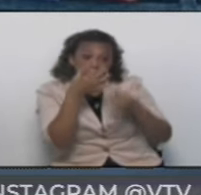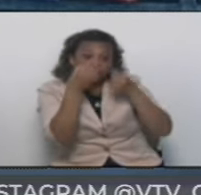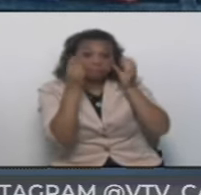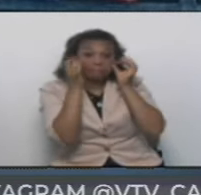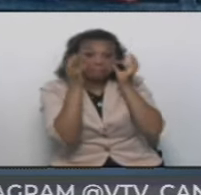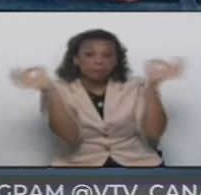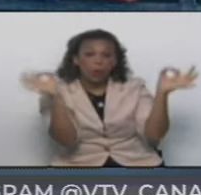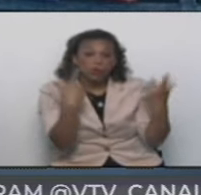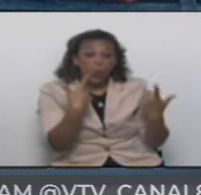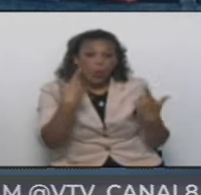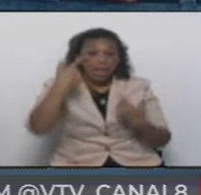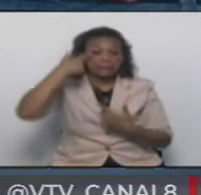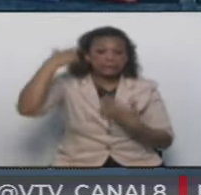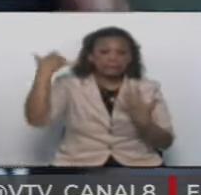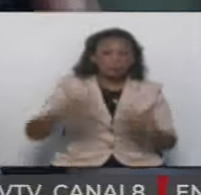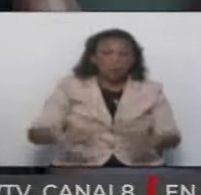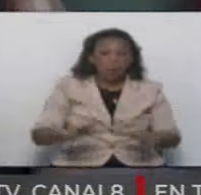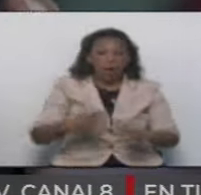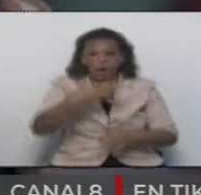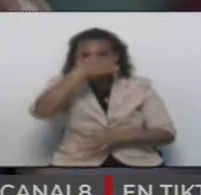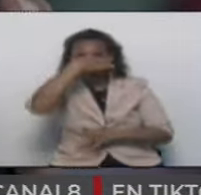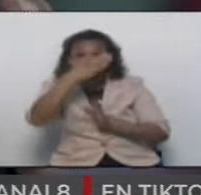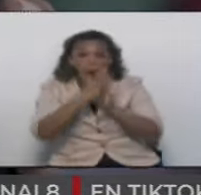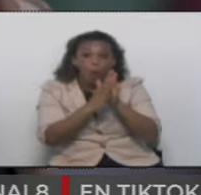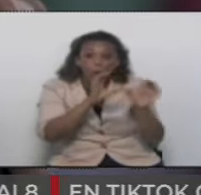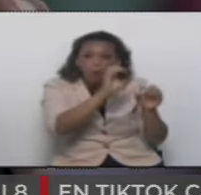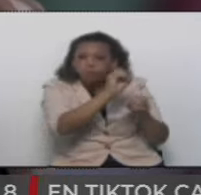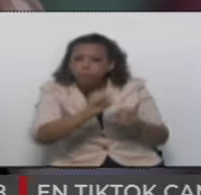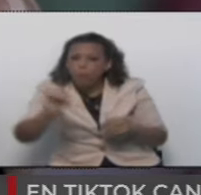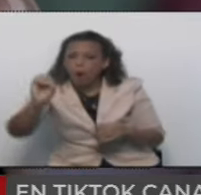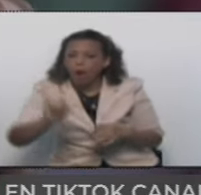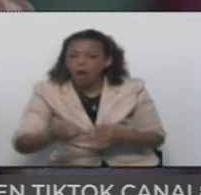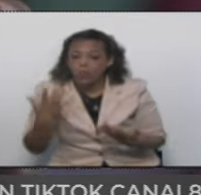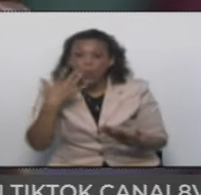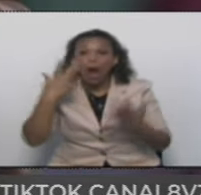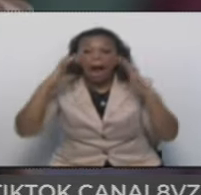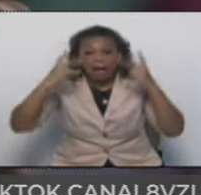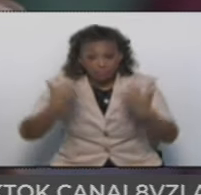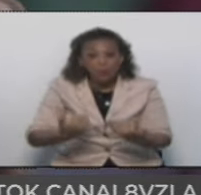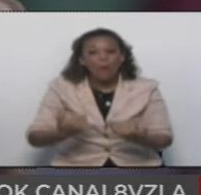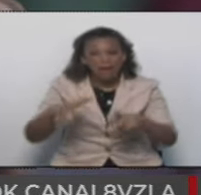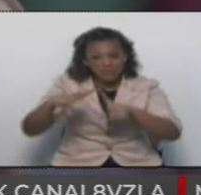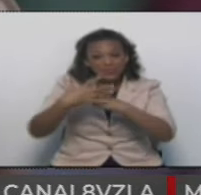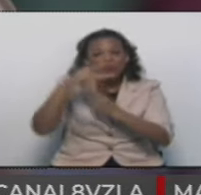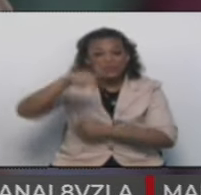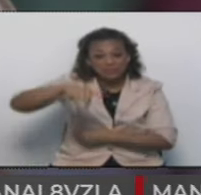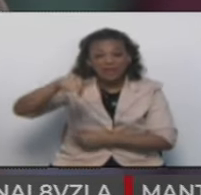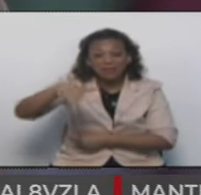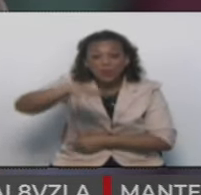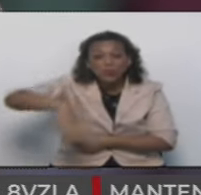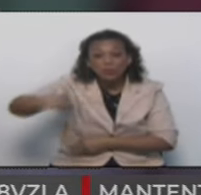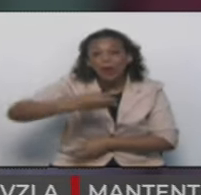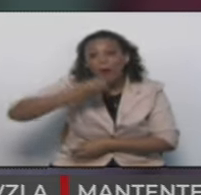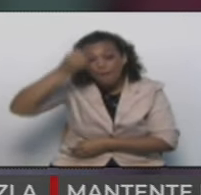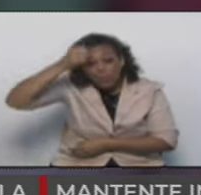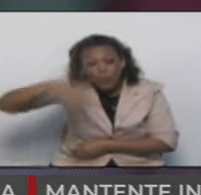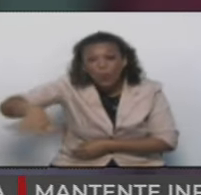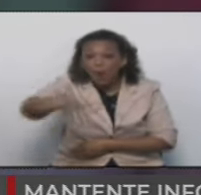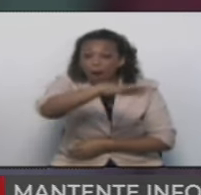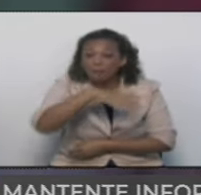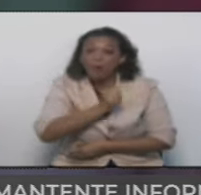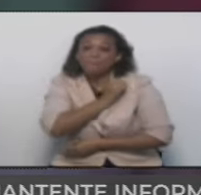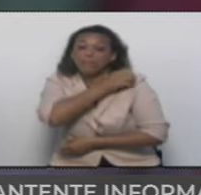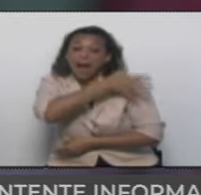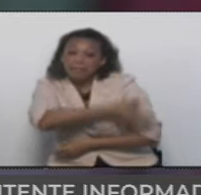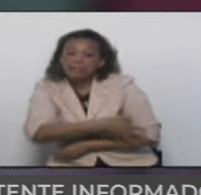sobre el terrorismo occidental, muy actual, de lo que le están haciendo al pueblo